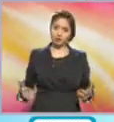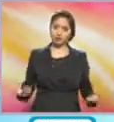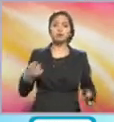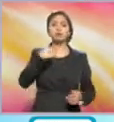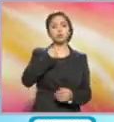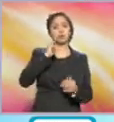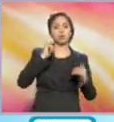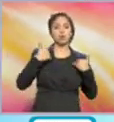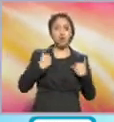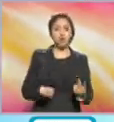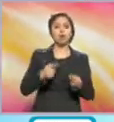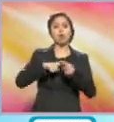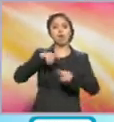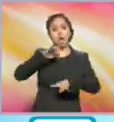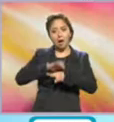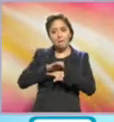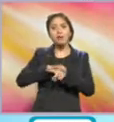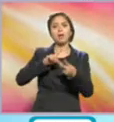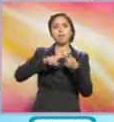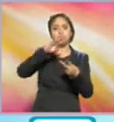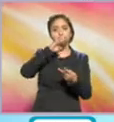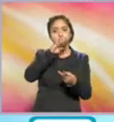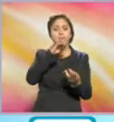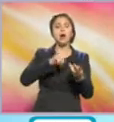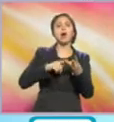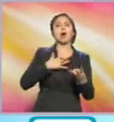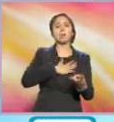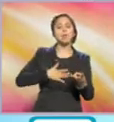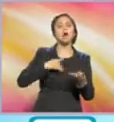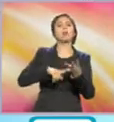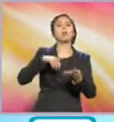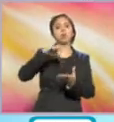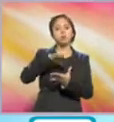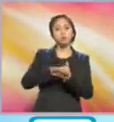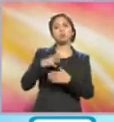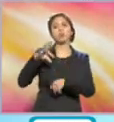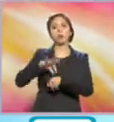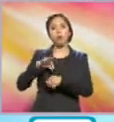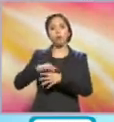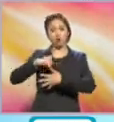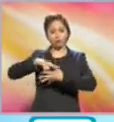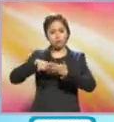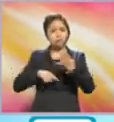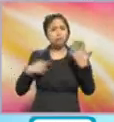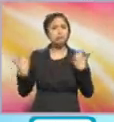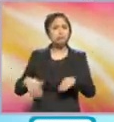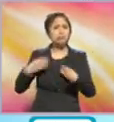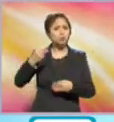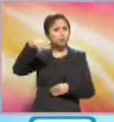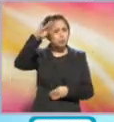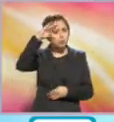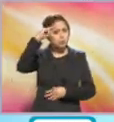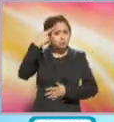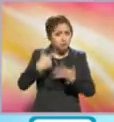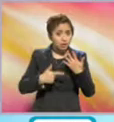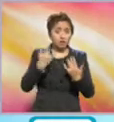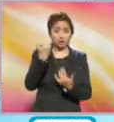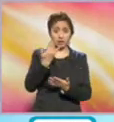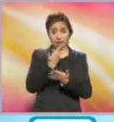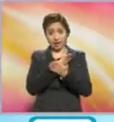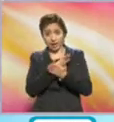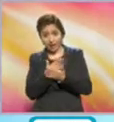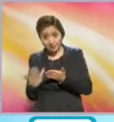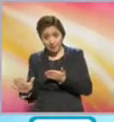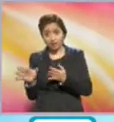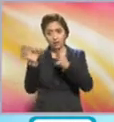amigas, madres, amantes, esposas, compañeras, ¿no? Doctoras. Son heroínas Sí, las mamás. claro, y además de todo, profesionistas. no dejan su parte